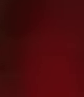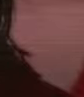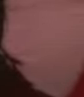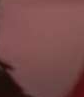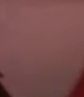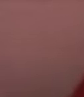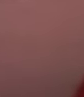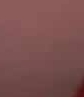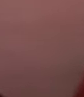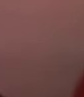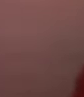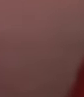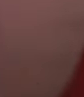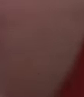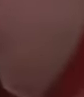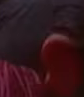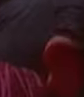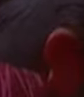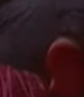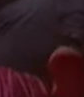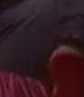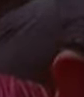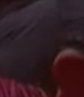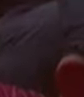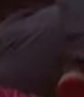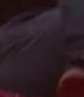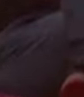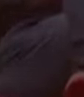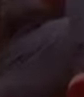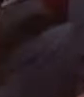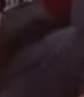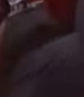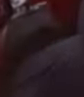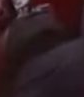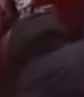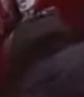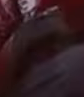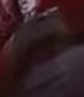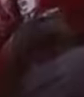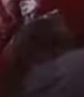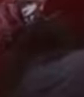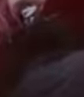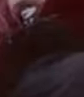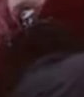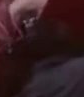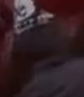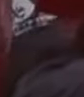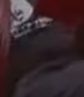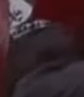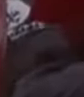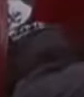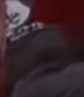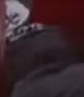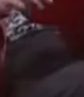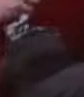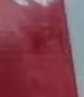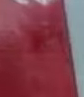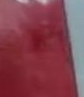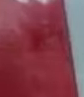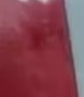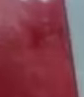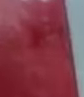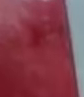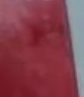éxito es ingrato y el despido muy barato. Y recuerda que la rata siempre abandonan el barco, que esto no es Fariña ni esto es